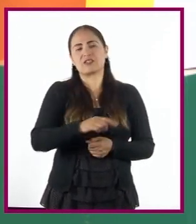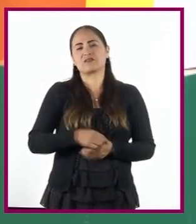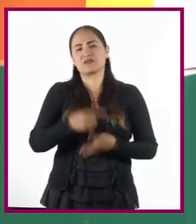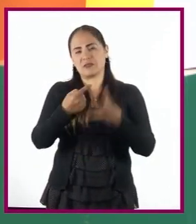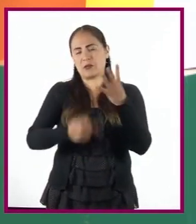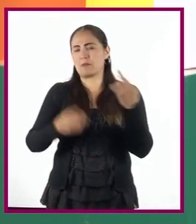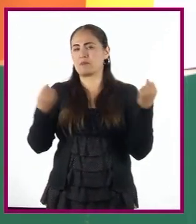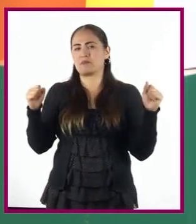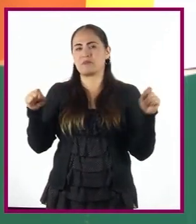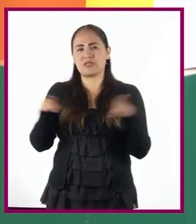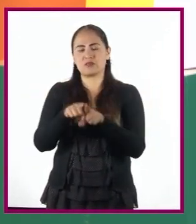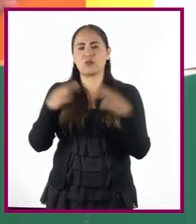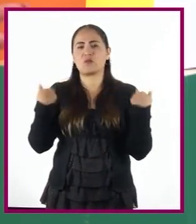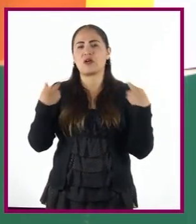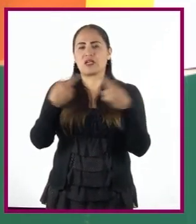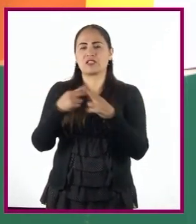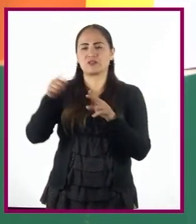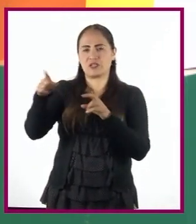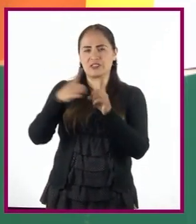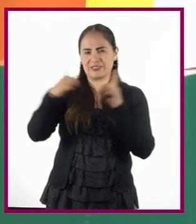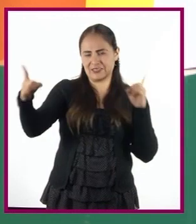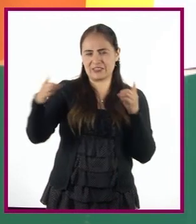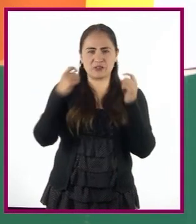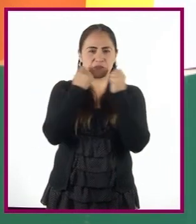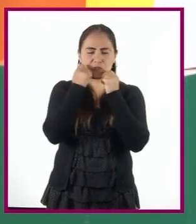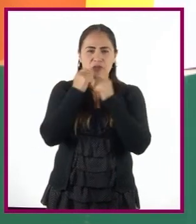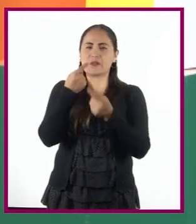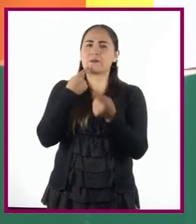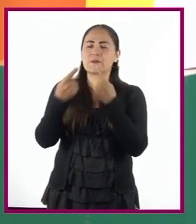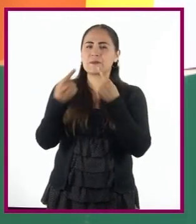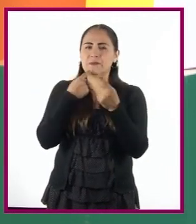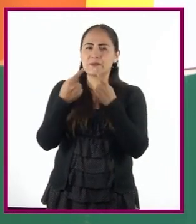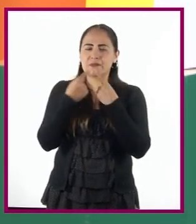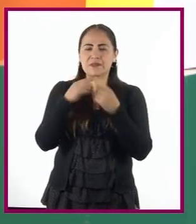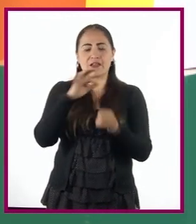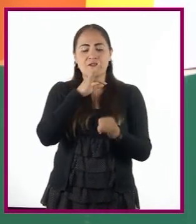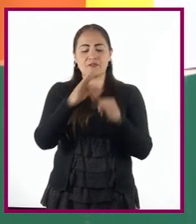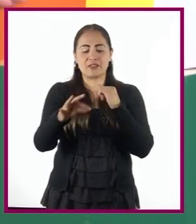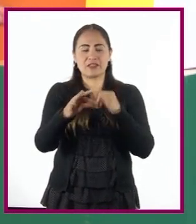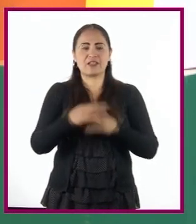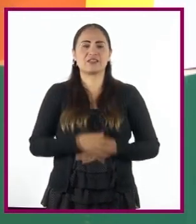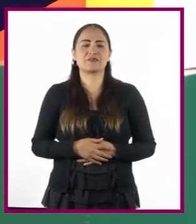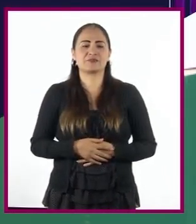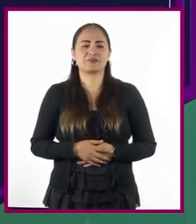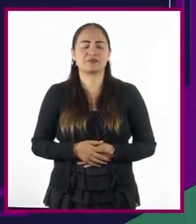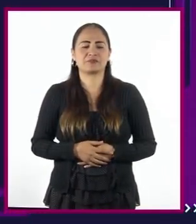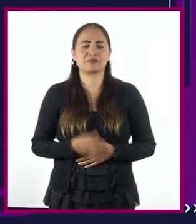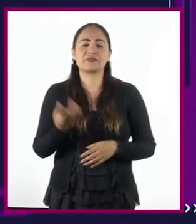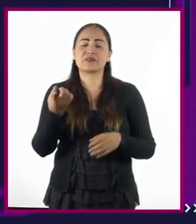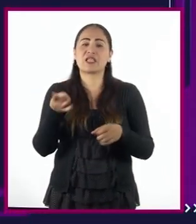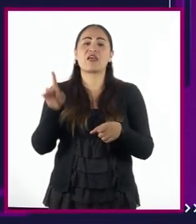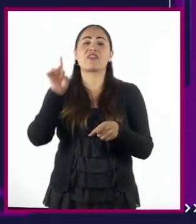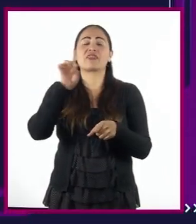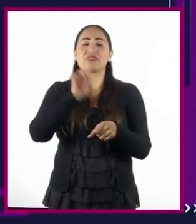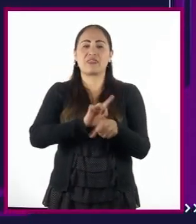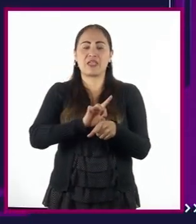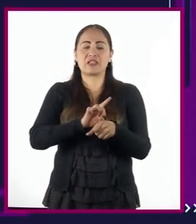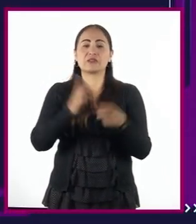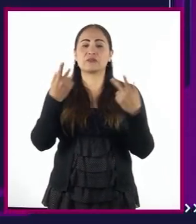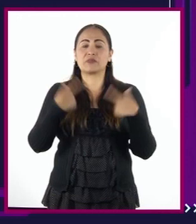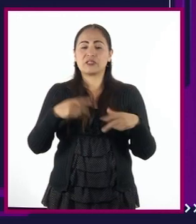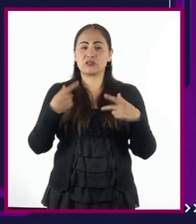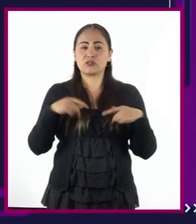y docentes en su trabajo a distancia. Y por último, ¿cuáles son los días que más